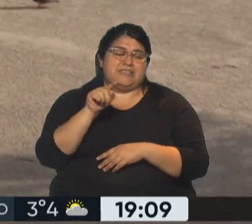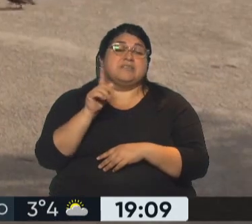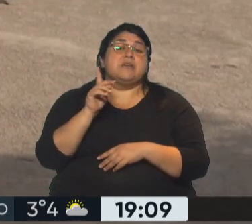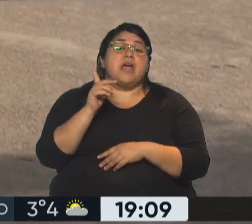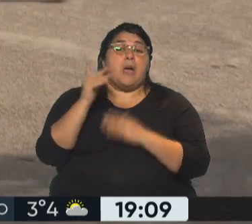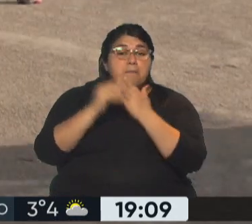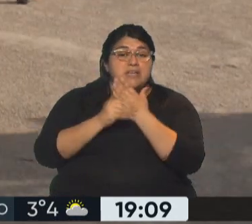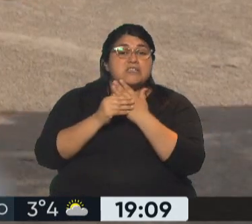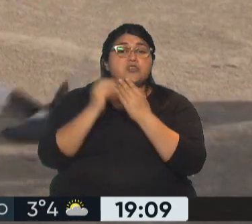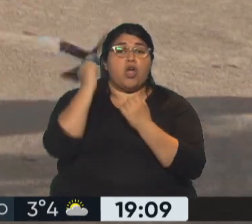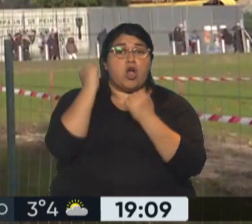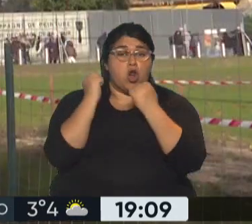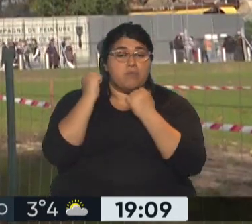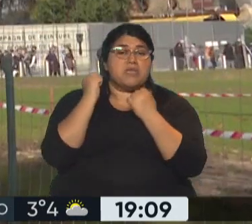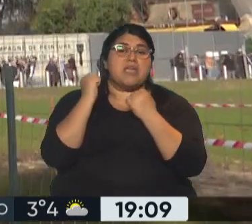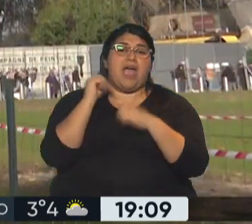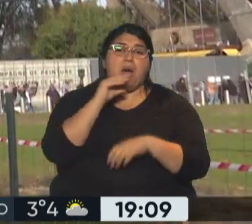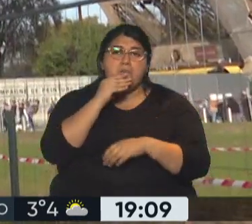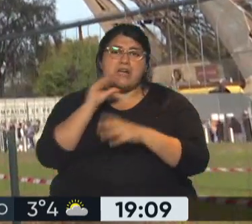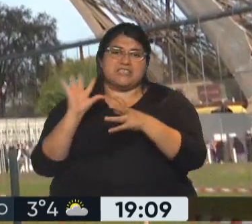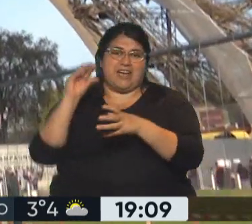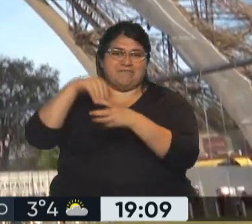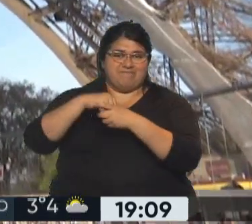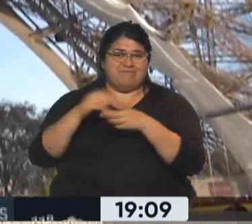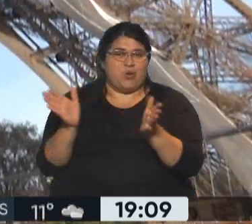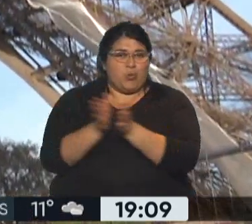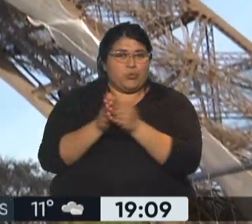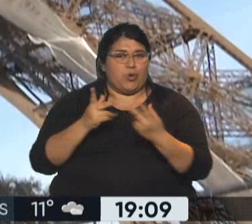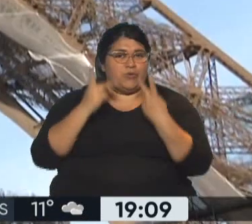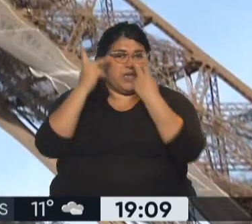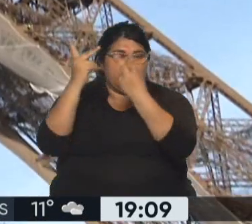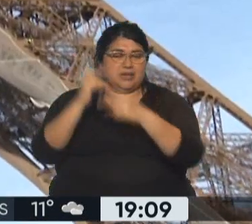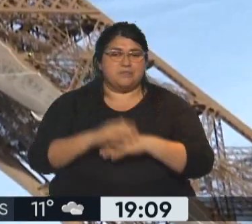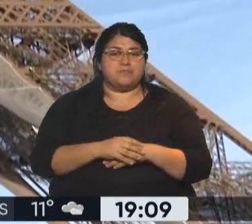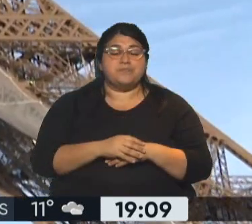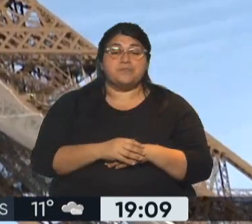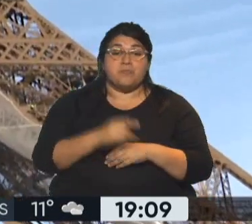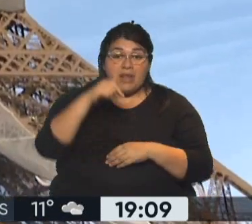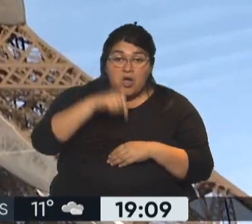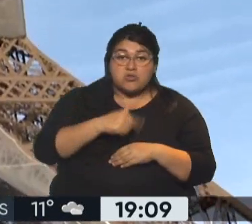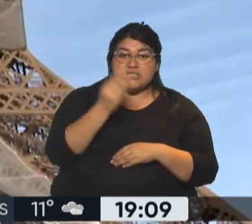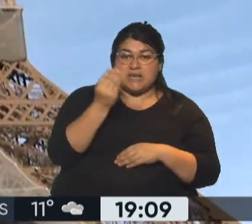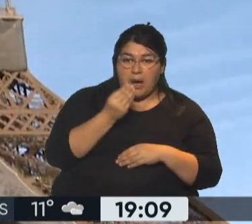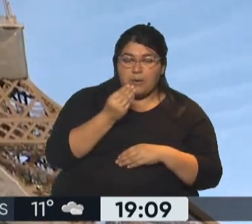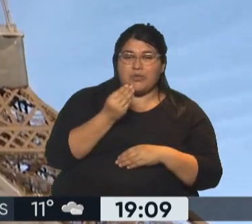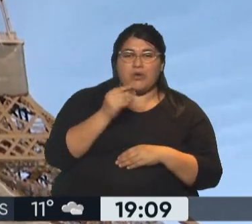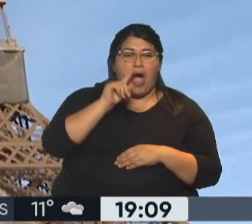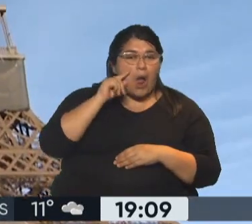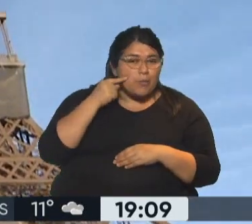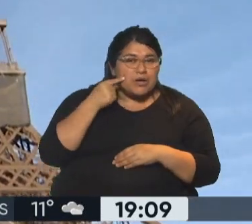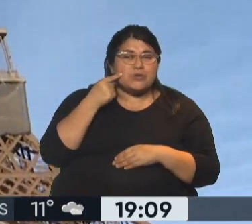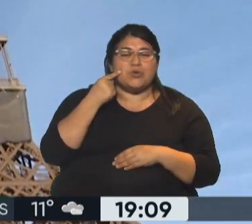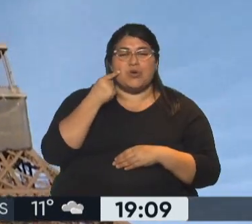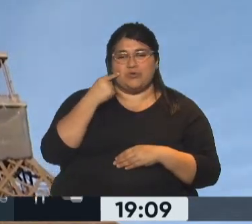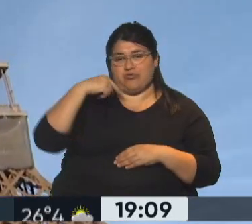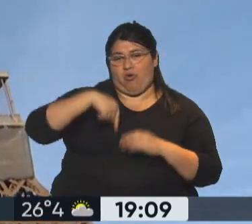el ministro de Economía, Sergio Massa. Concretamente, este sábado, Fernández mantuvo por